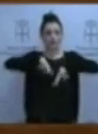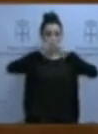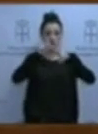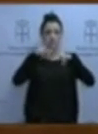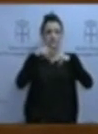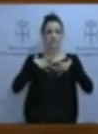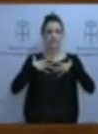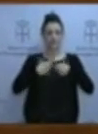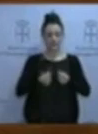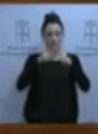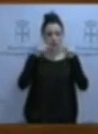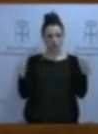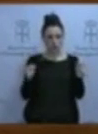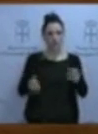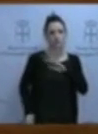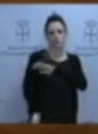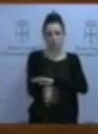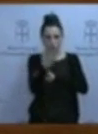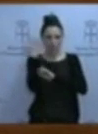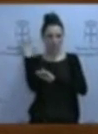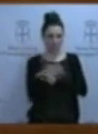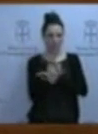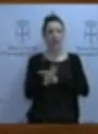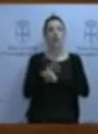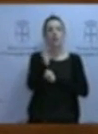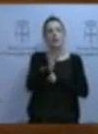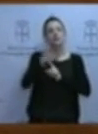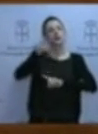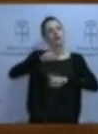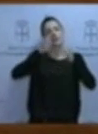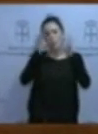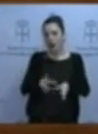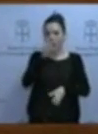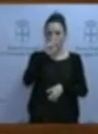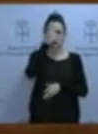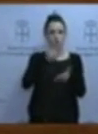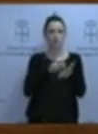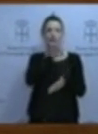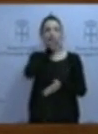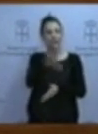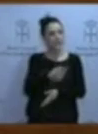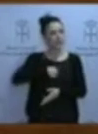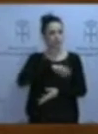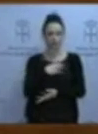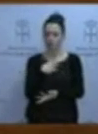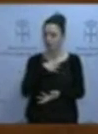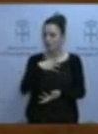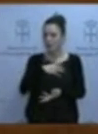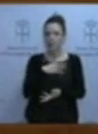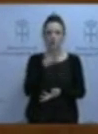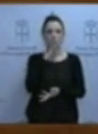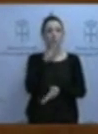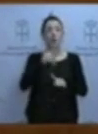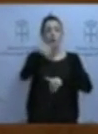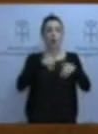Asturias. No podemos permitirnos otra vuelta, como en 2015, quedar sin les